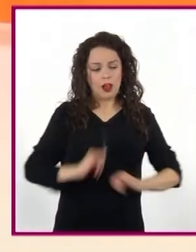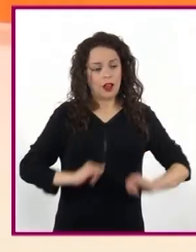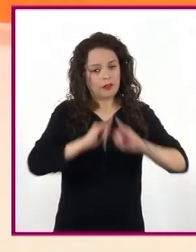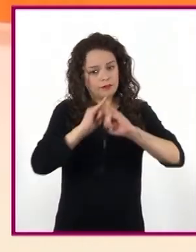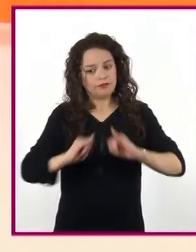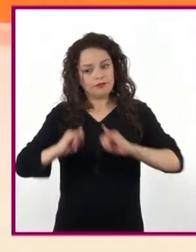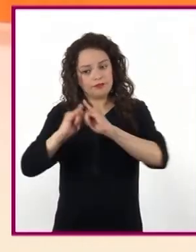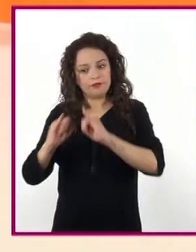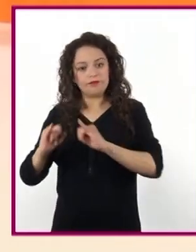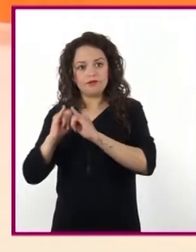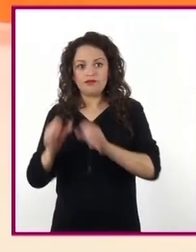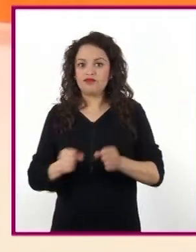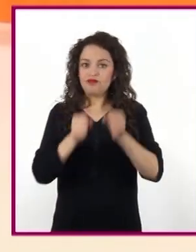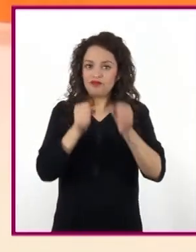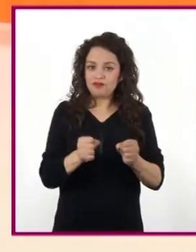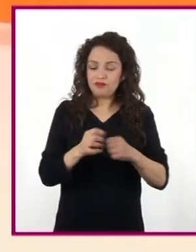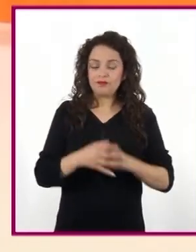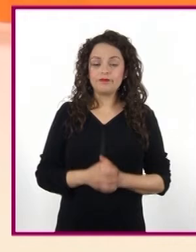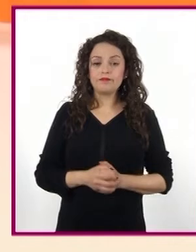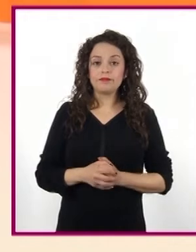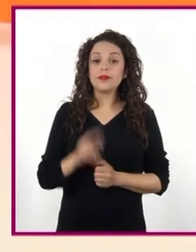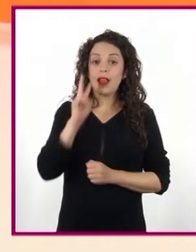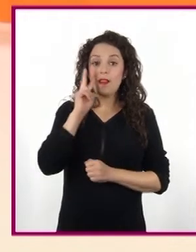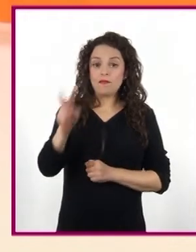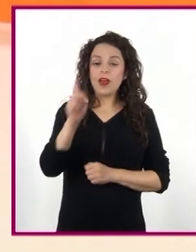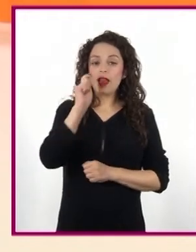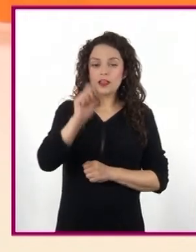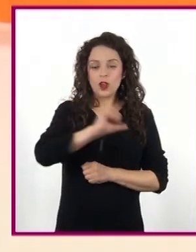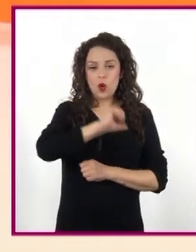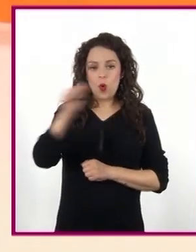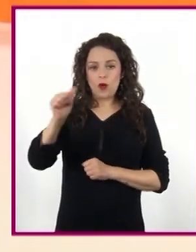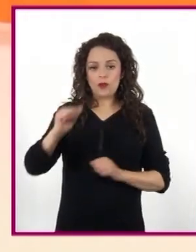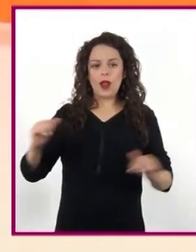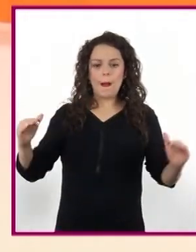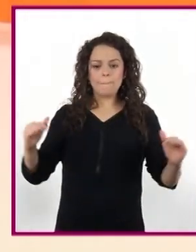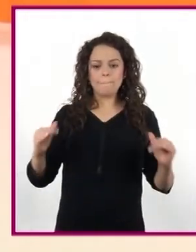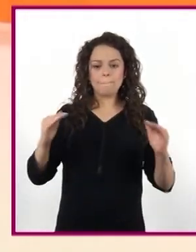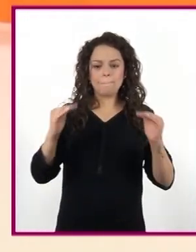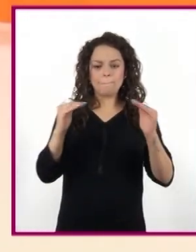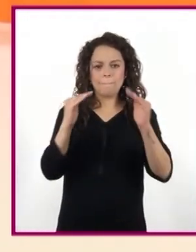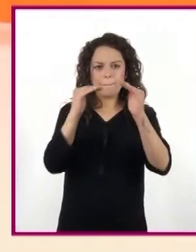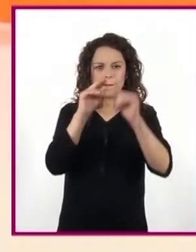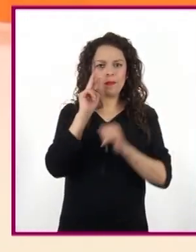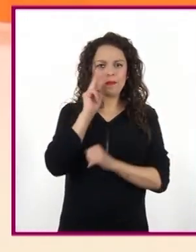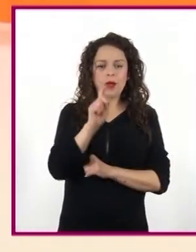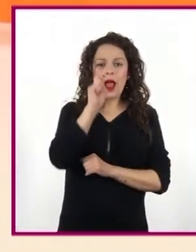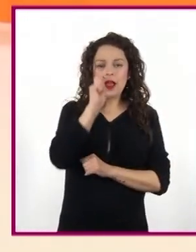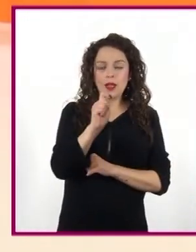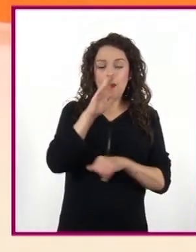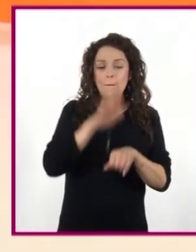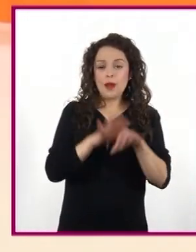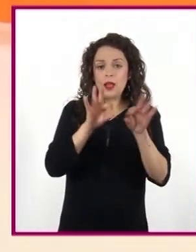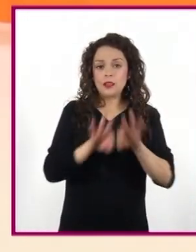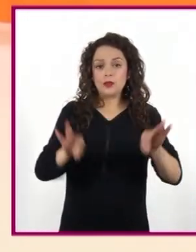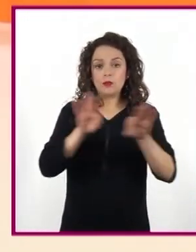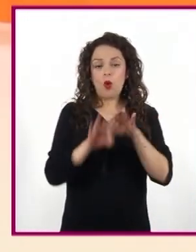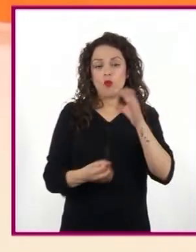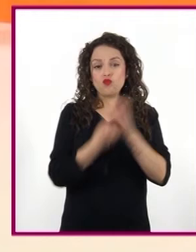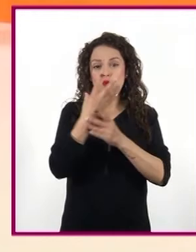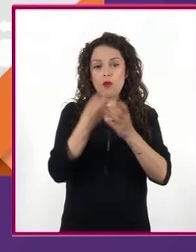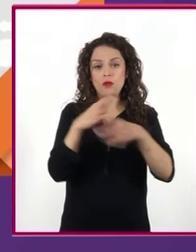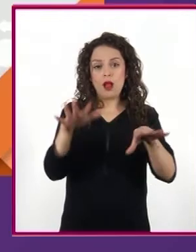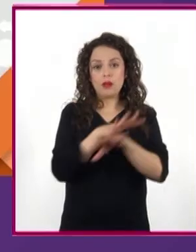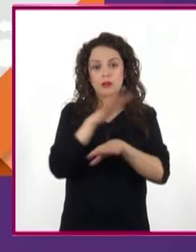instituciones. Veamos el siguiente diagrama de pirámide que enlista las principales renovaciones en